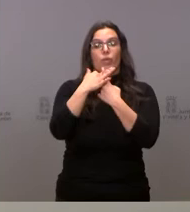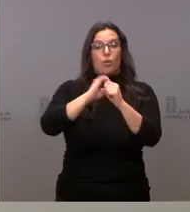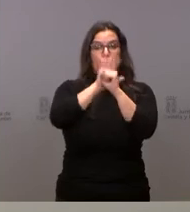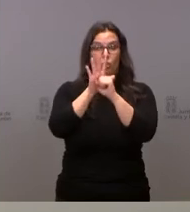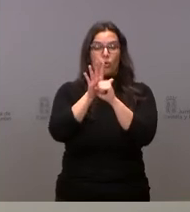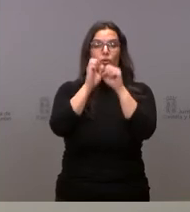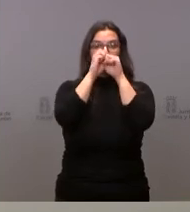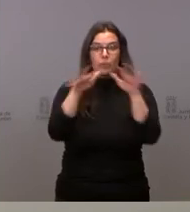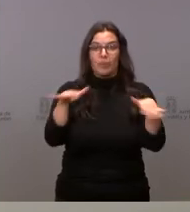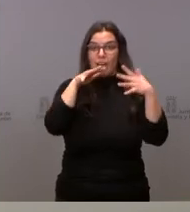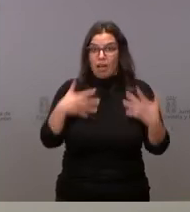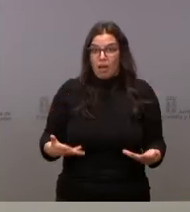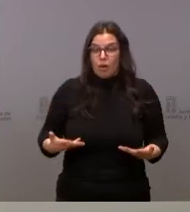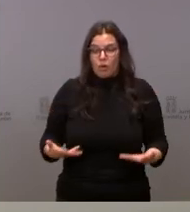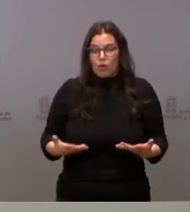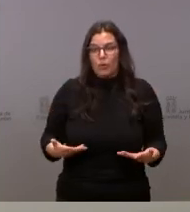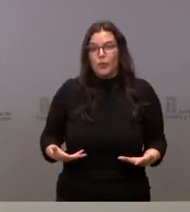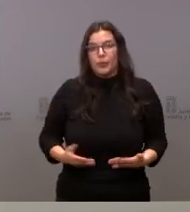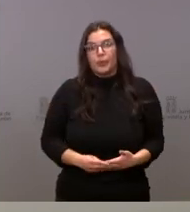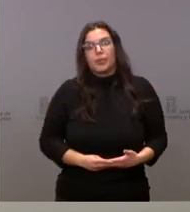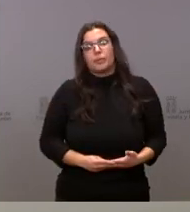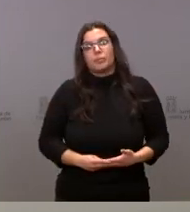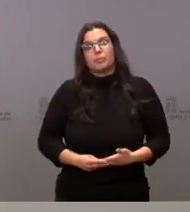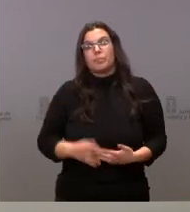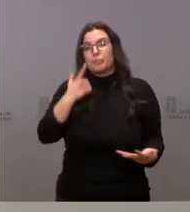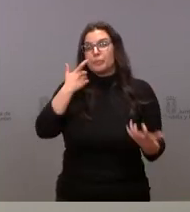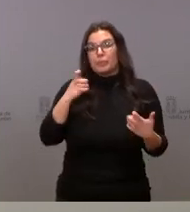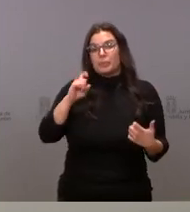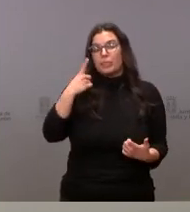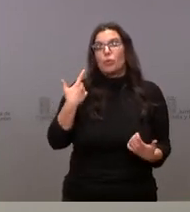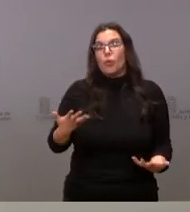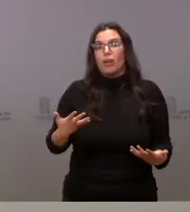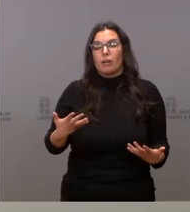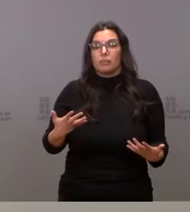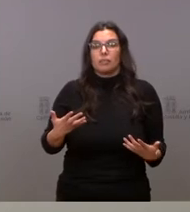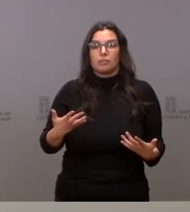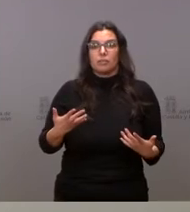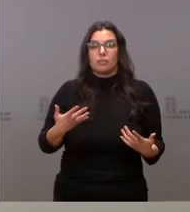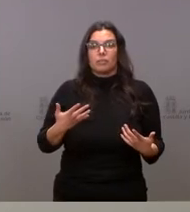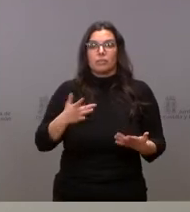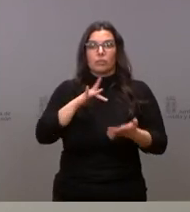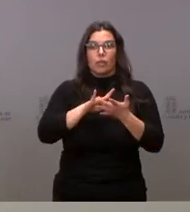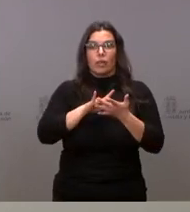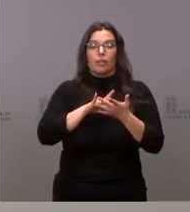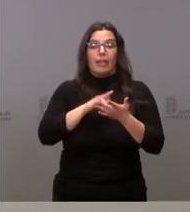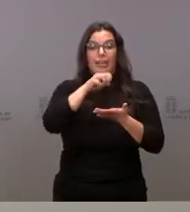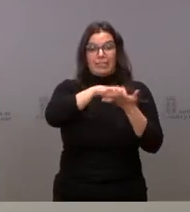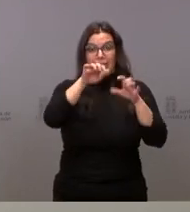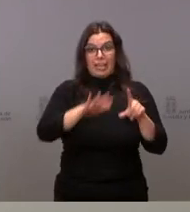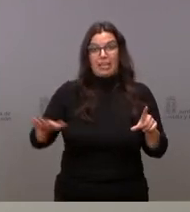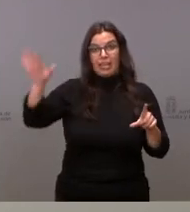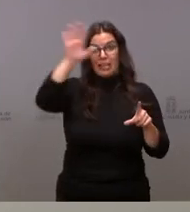y 19 en este momento se caracteriza claramente por la circulación sucesiva en castilla y león'